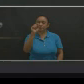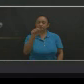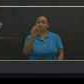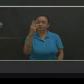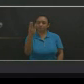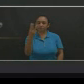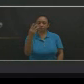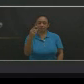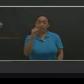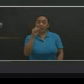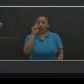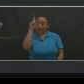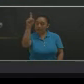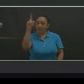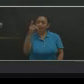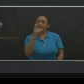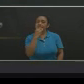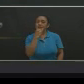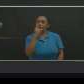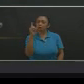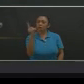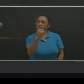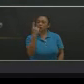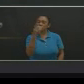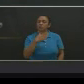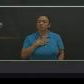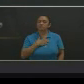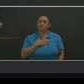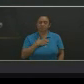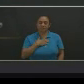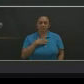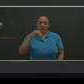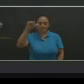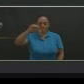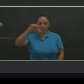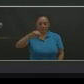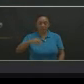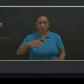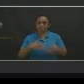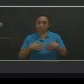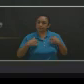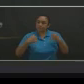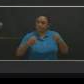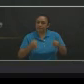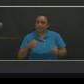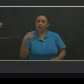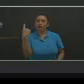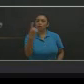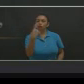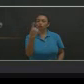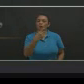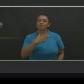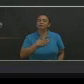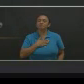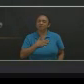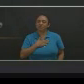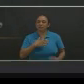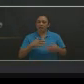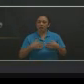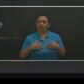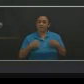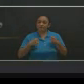maldades, quien sana todas mis enfermedades. Mire, para que a esa mujer la